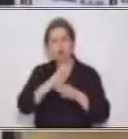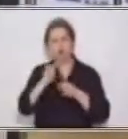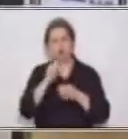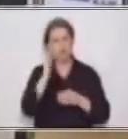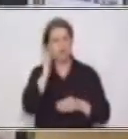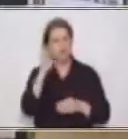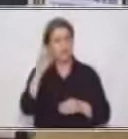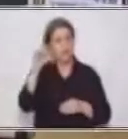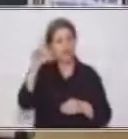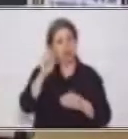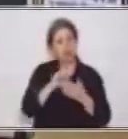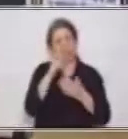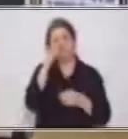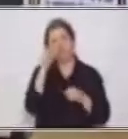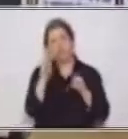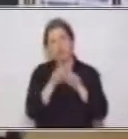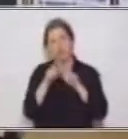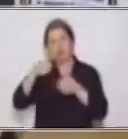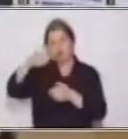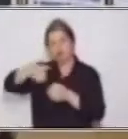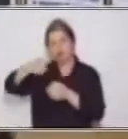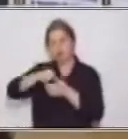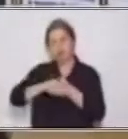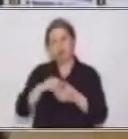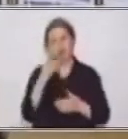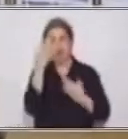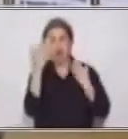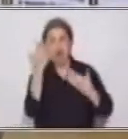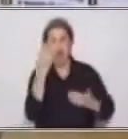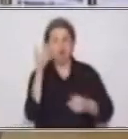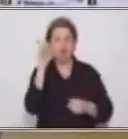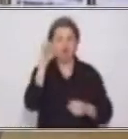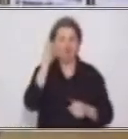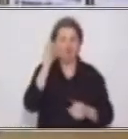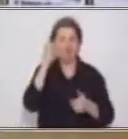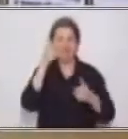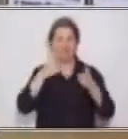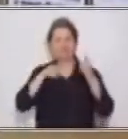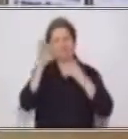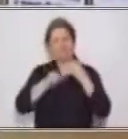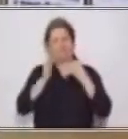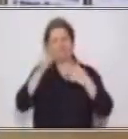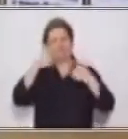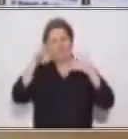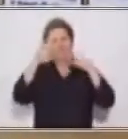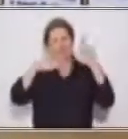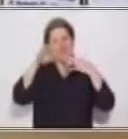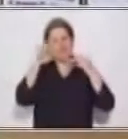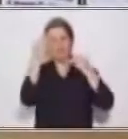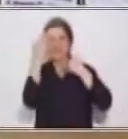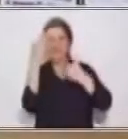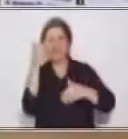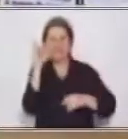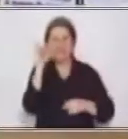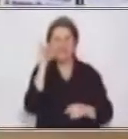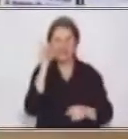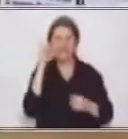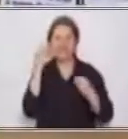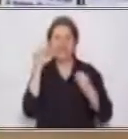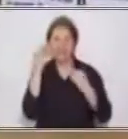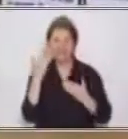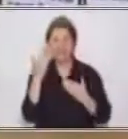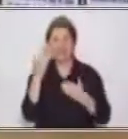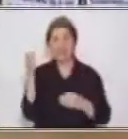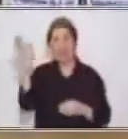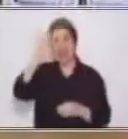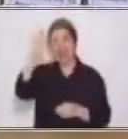gel. También quiero agradecer a Lorraine la traducción de la clase de hoy. Gracias, Lorraine.